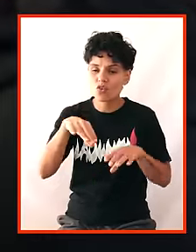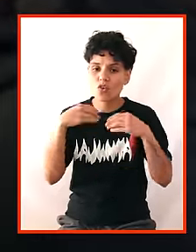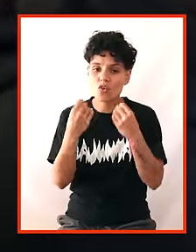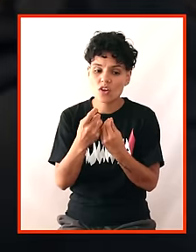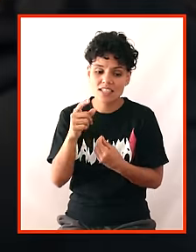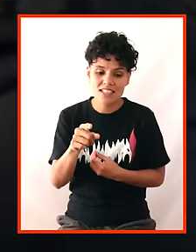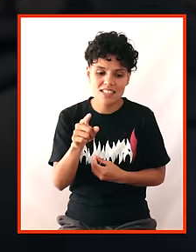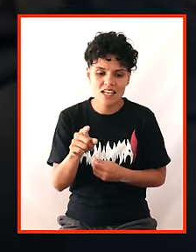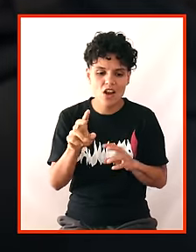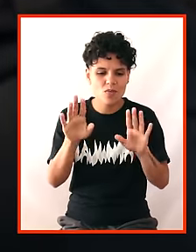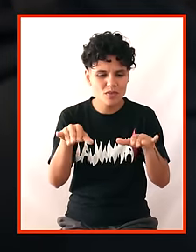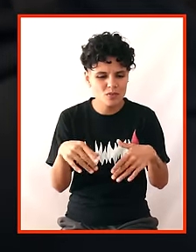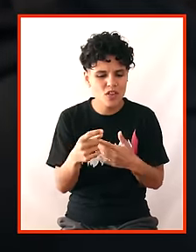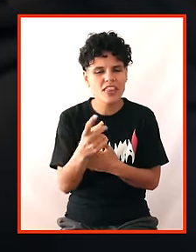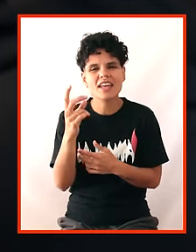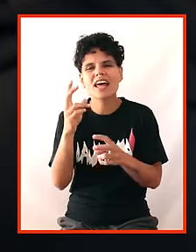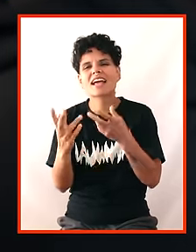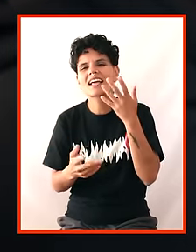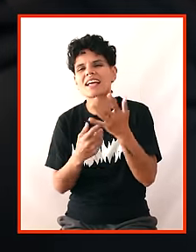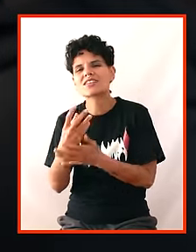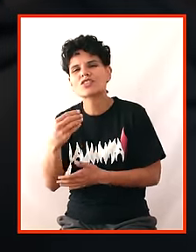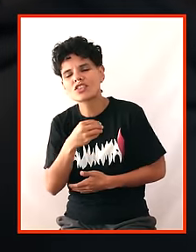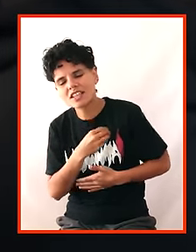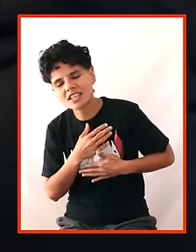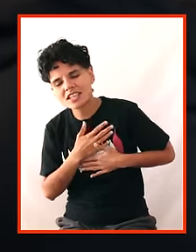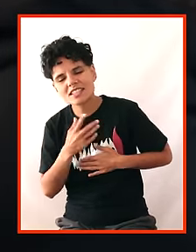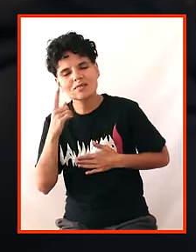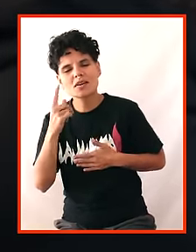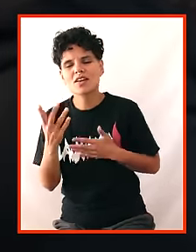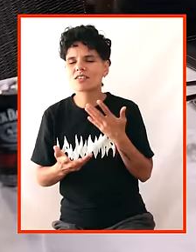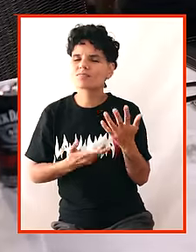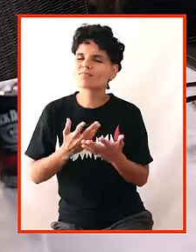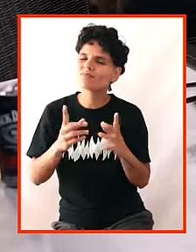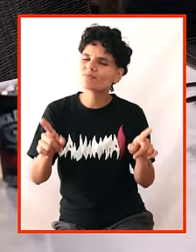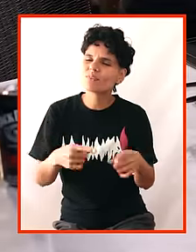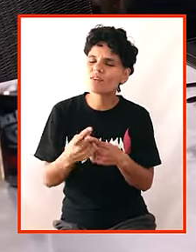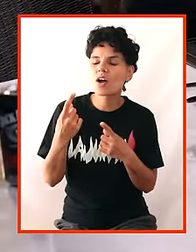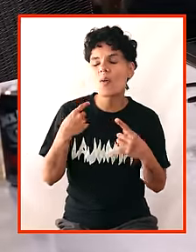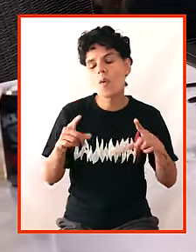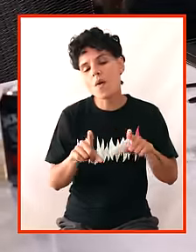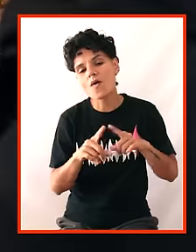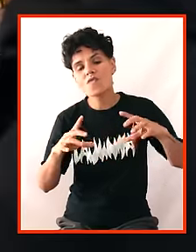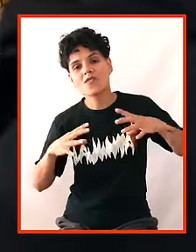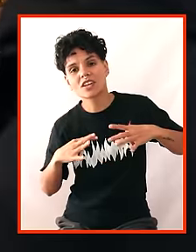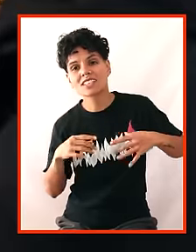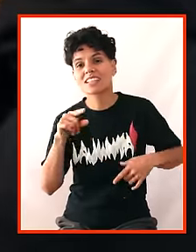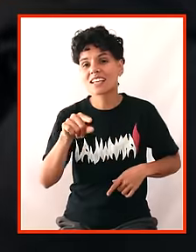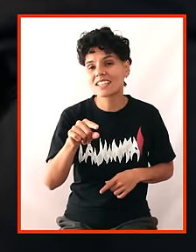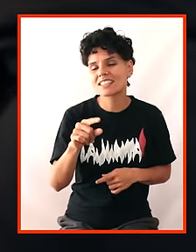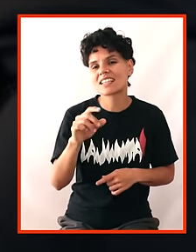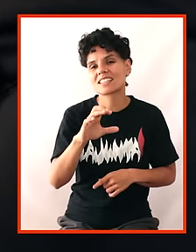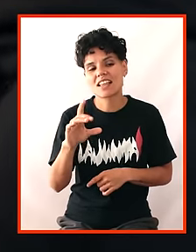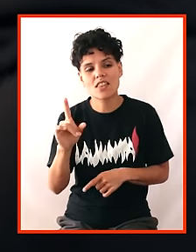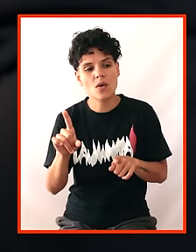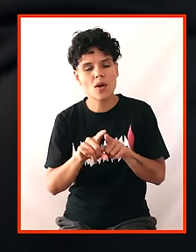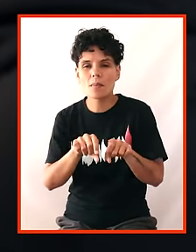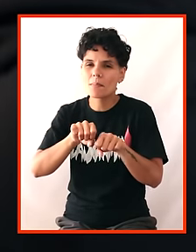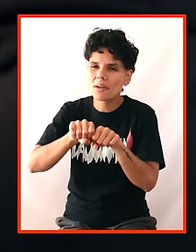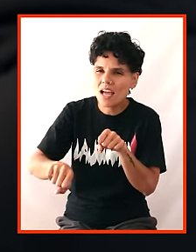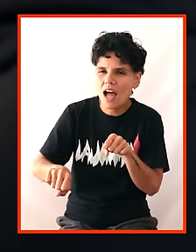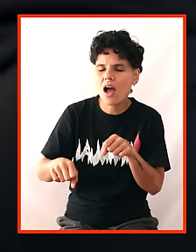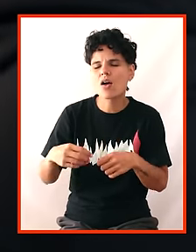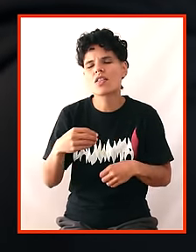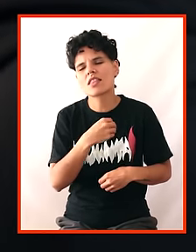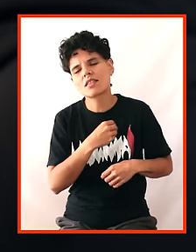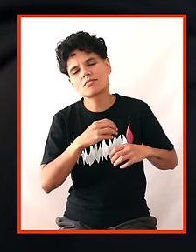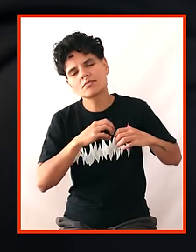dicotomía del tema triste, pero. La ley, claro. Este es un disco también picado, de desamor, pero movido. Y yo creo que es